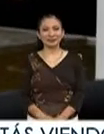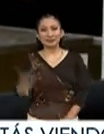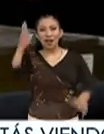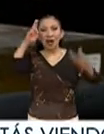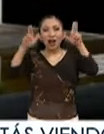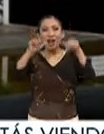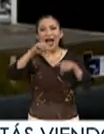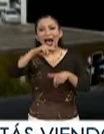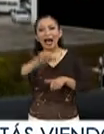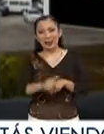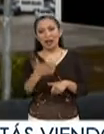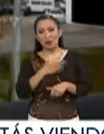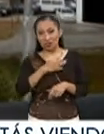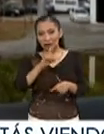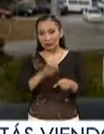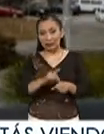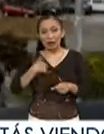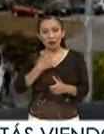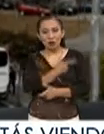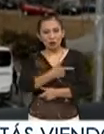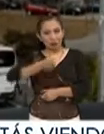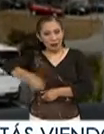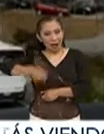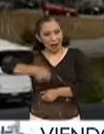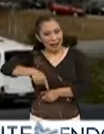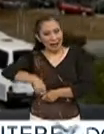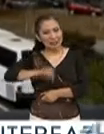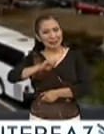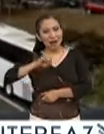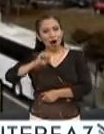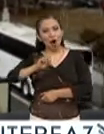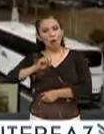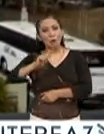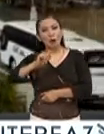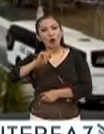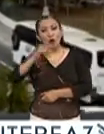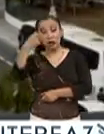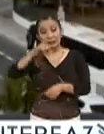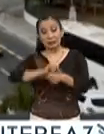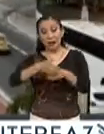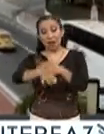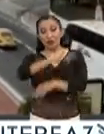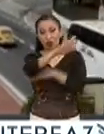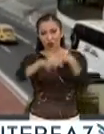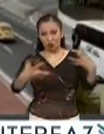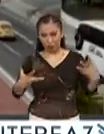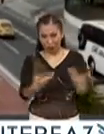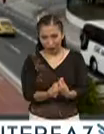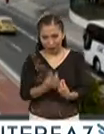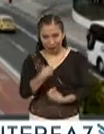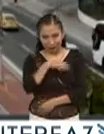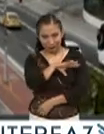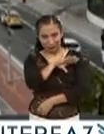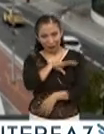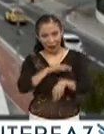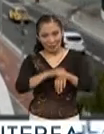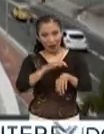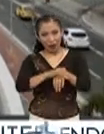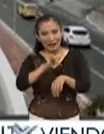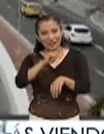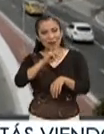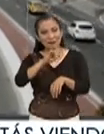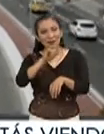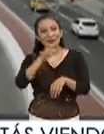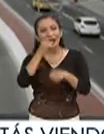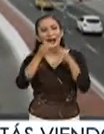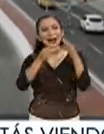Hola, ¿qué tal, Ana Cristina? Muy buenos días, es un gusto saludarte desde Sao Paulo, iniciar una semana con todos ustedes, querido auditorio de Interfaz, de la